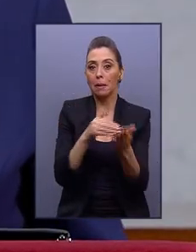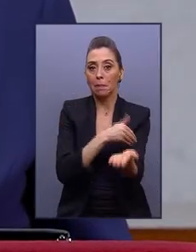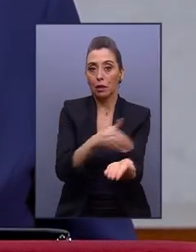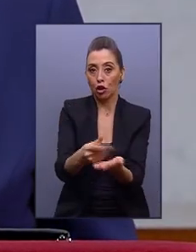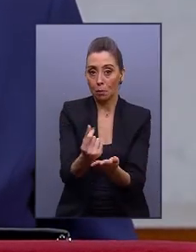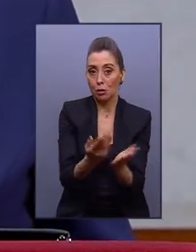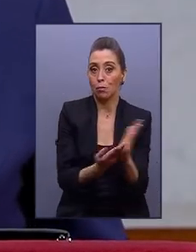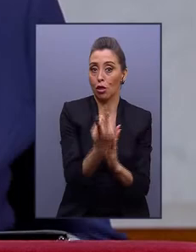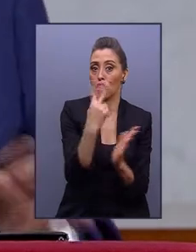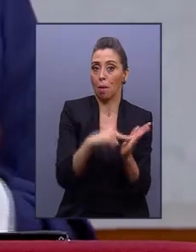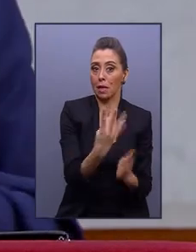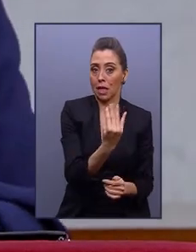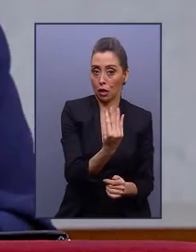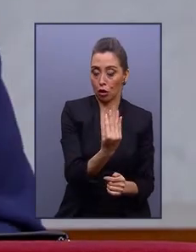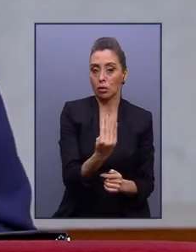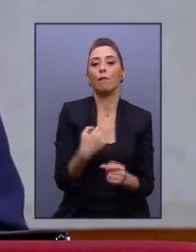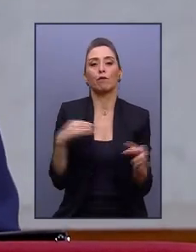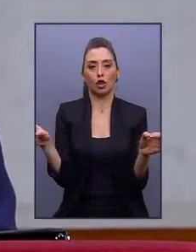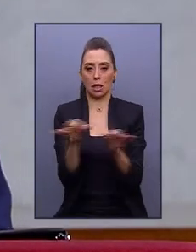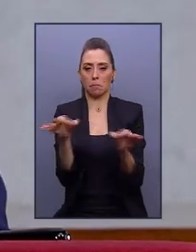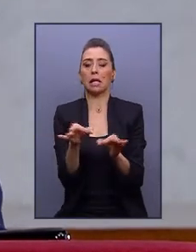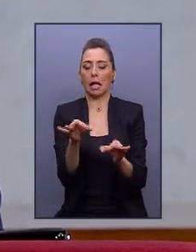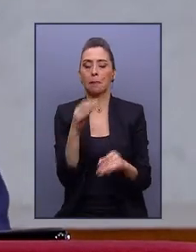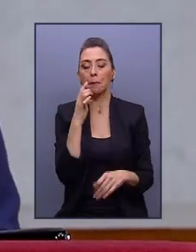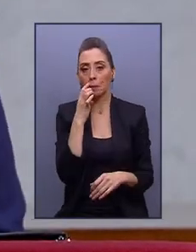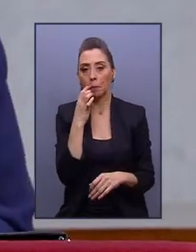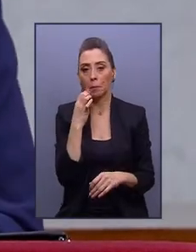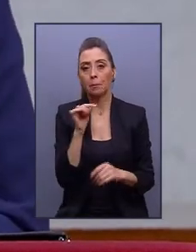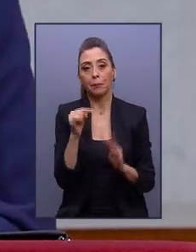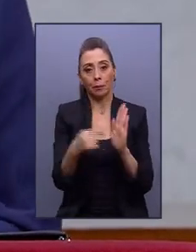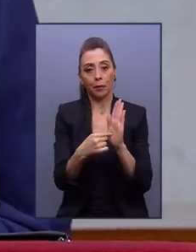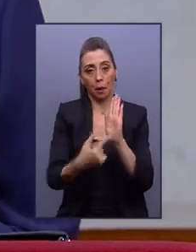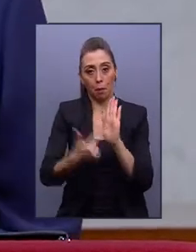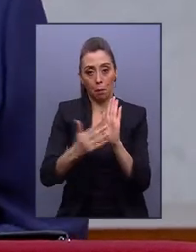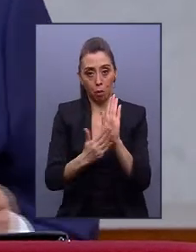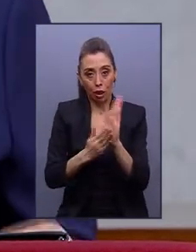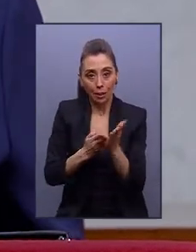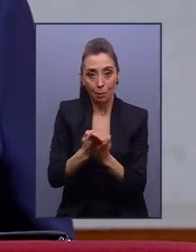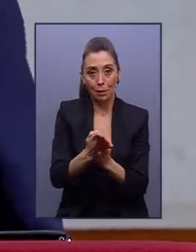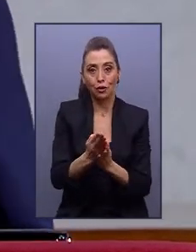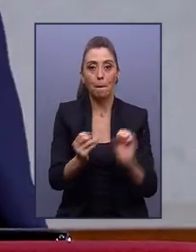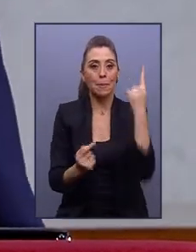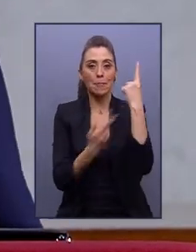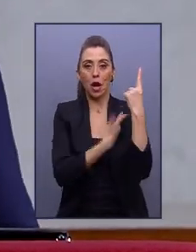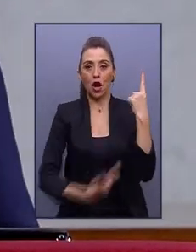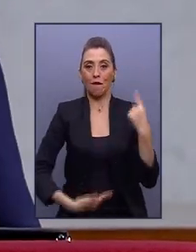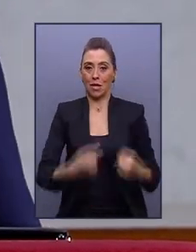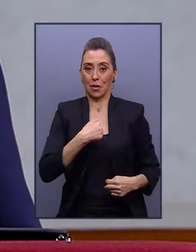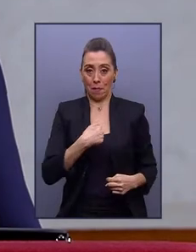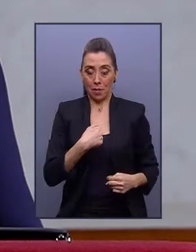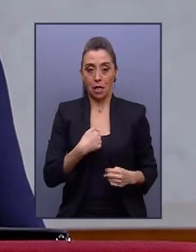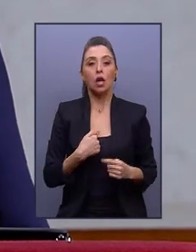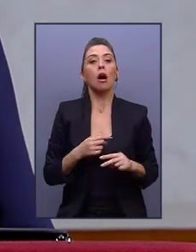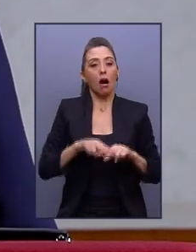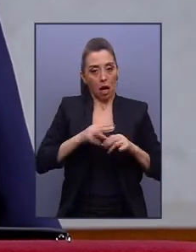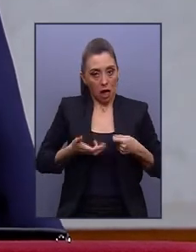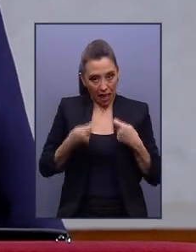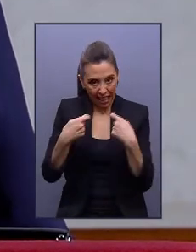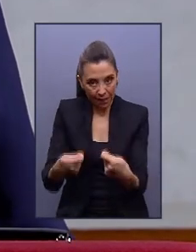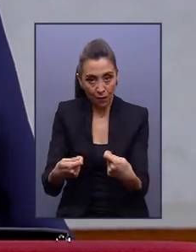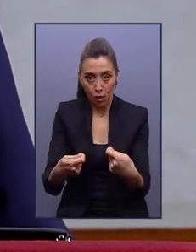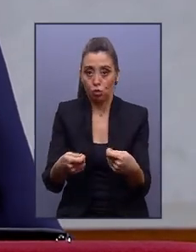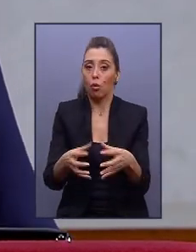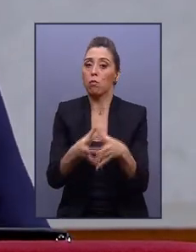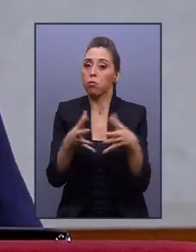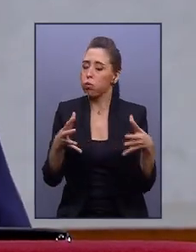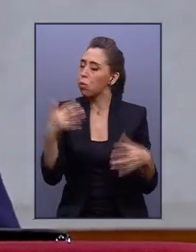desde el 2014. Y aquí quiero detenerme un momento, porque esta política que iniciamos en mi anterior gobierno es también una inversión de